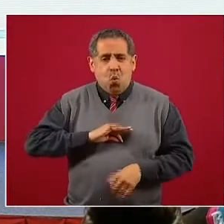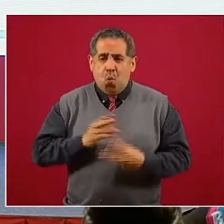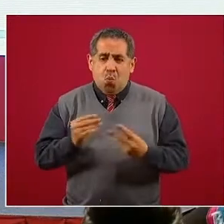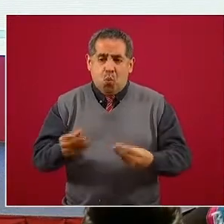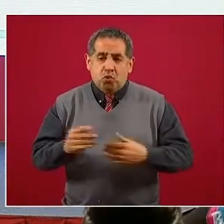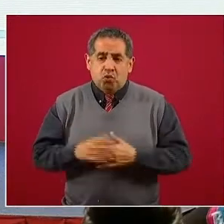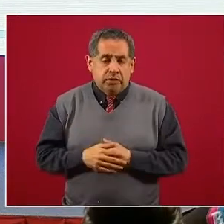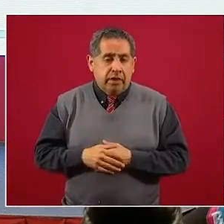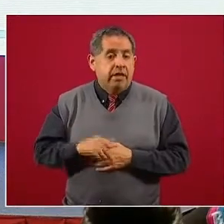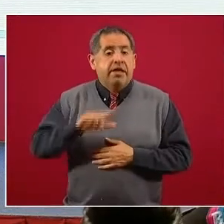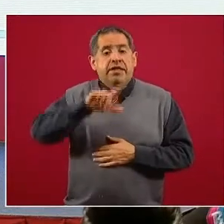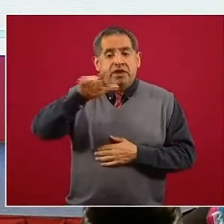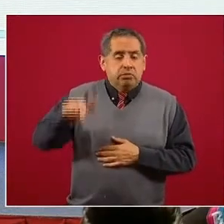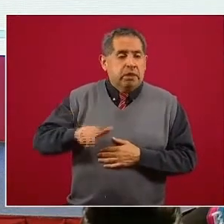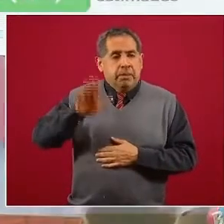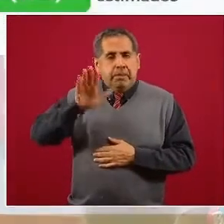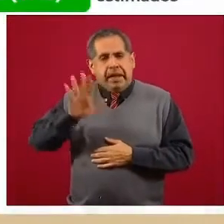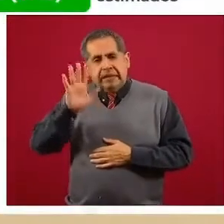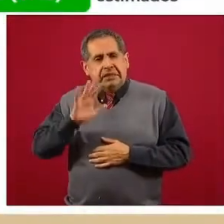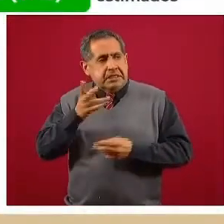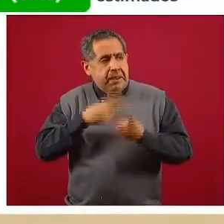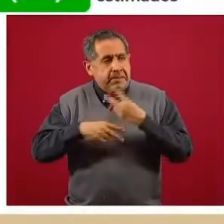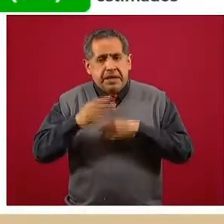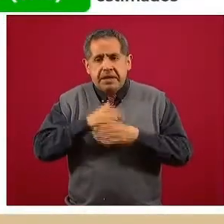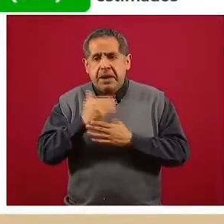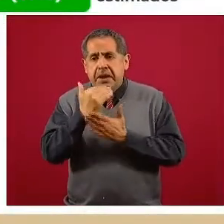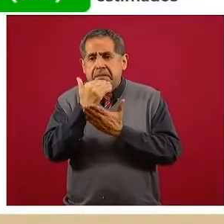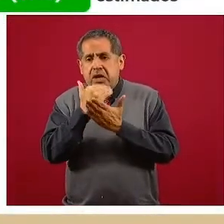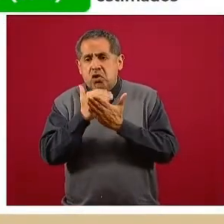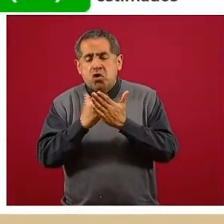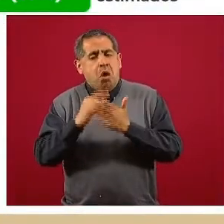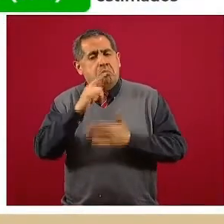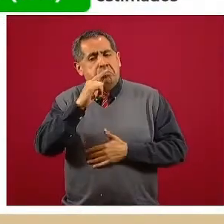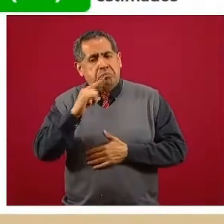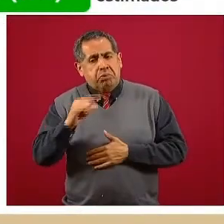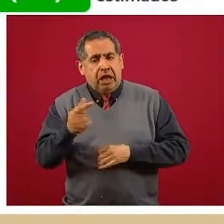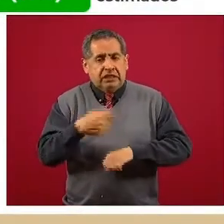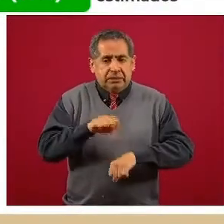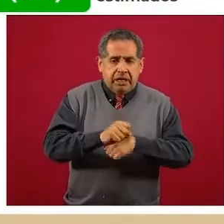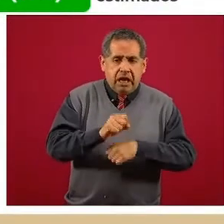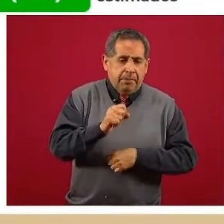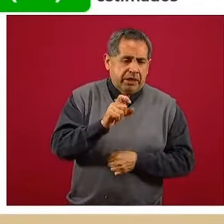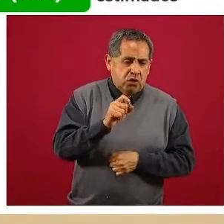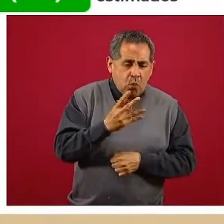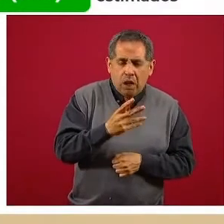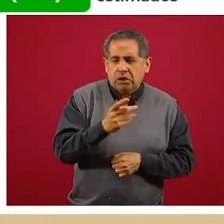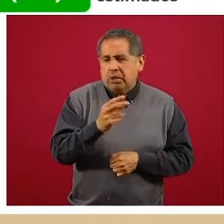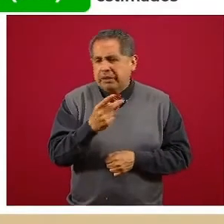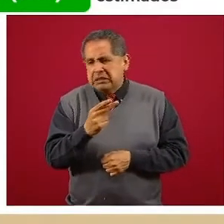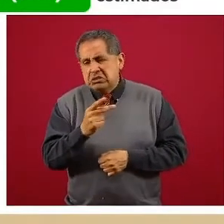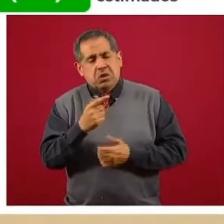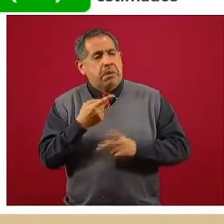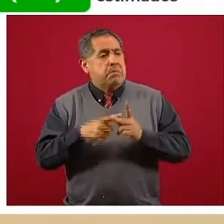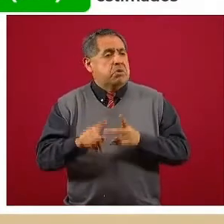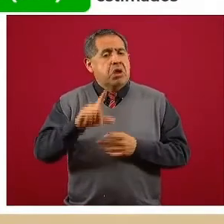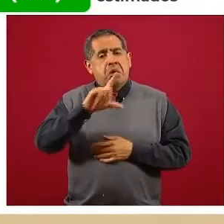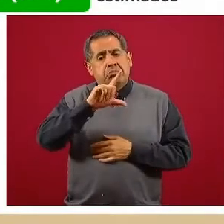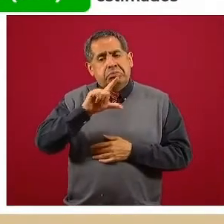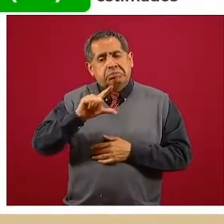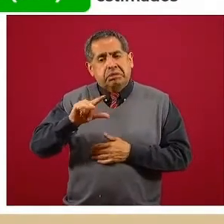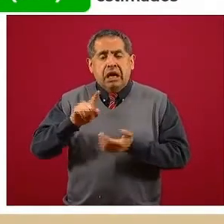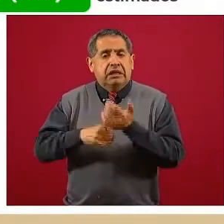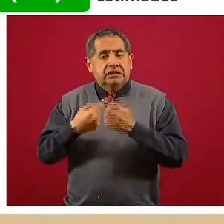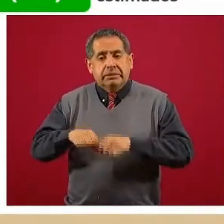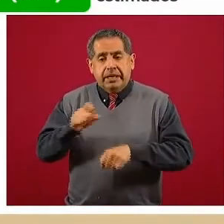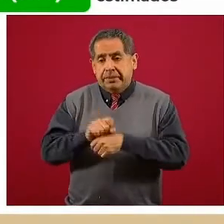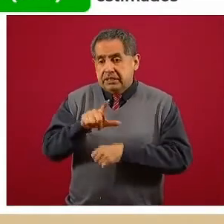venía ya un acme o un primer pico en la semana 24-25 porque inició un descenso para la semana